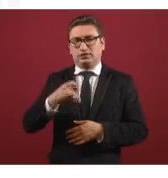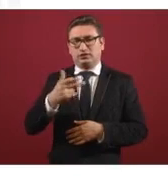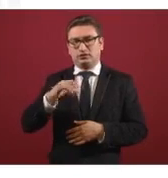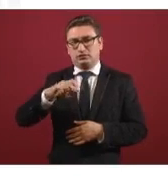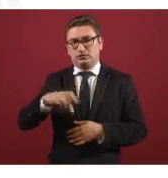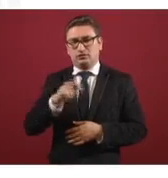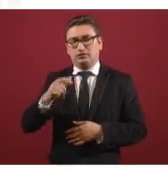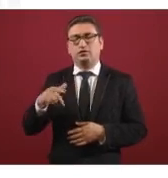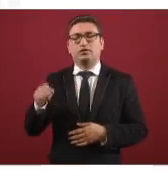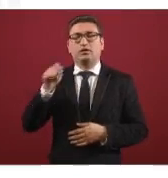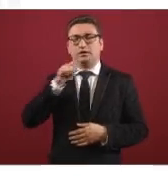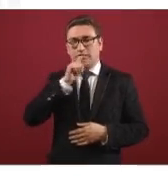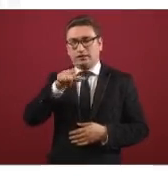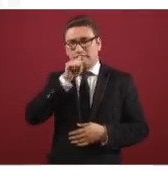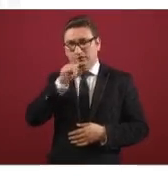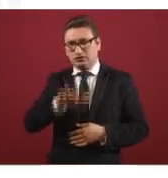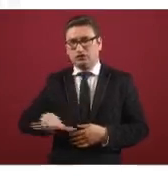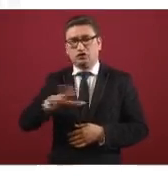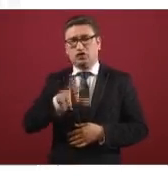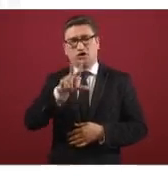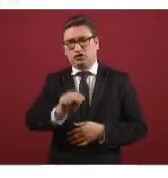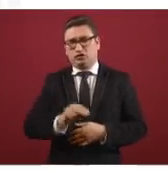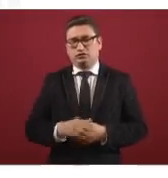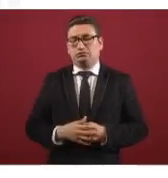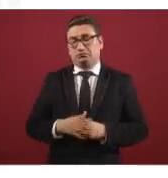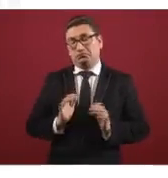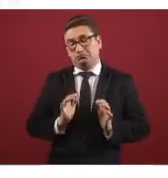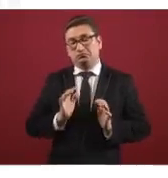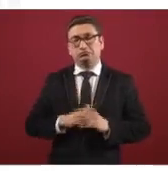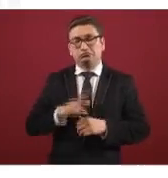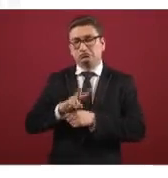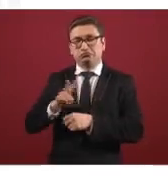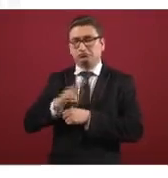Zúñiga, Jalisco, fue la otra que no se dejó verificar. Tenemos